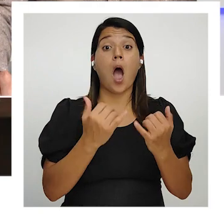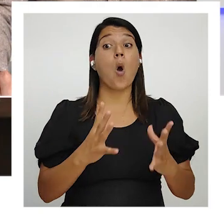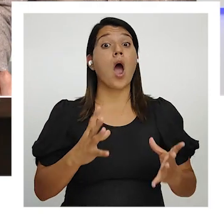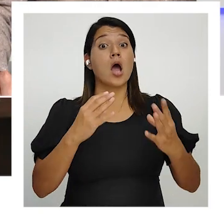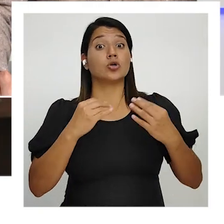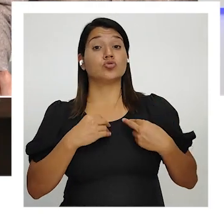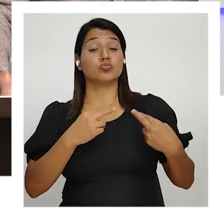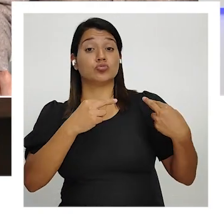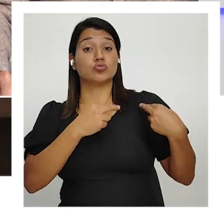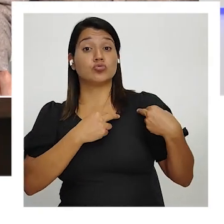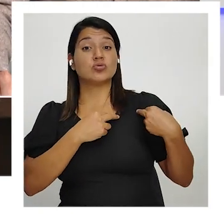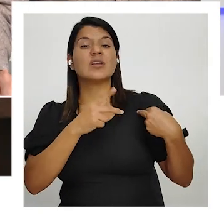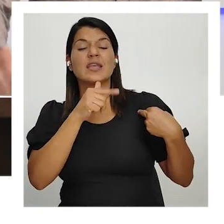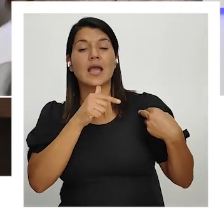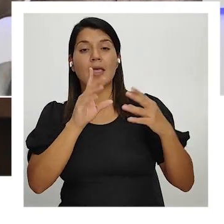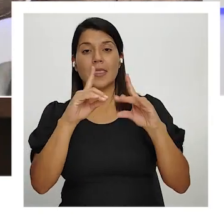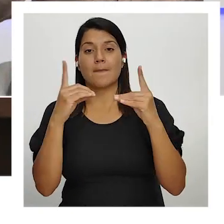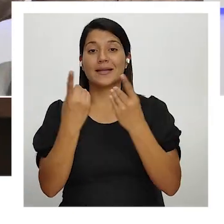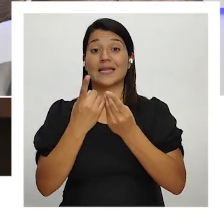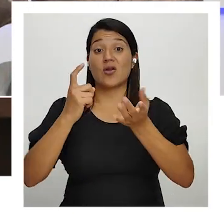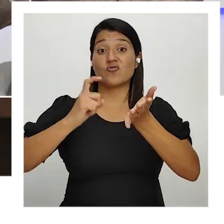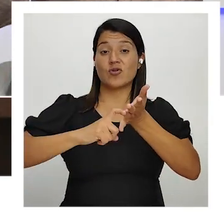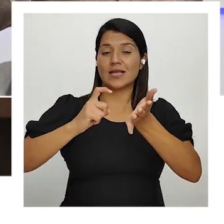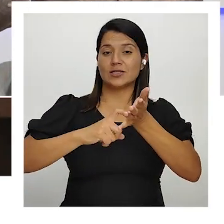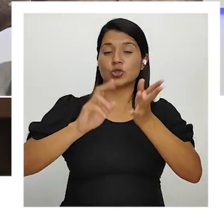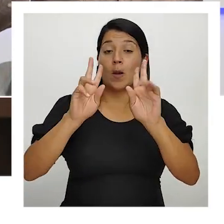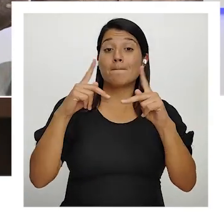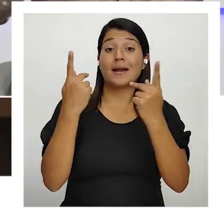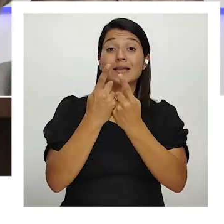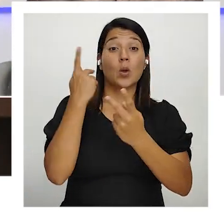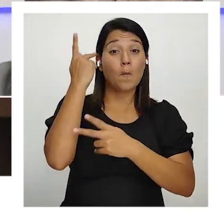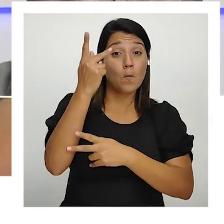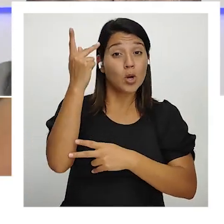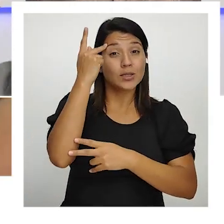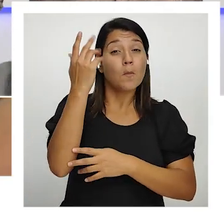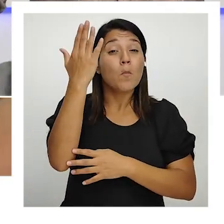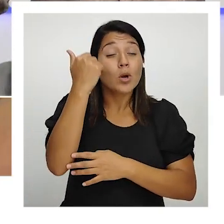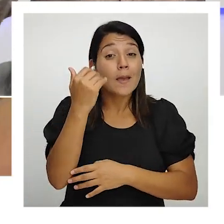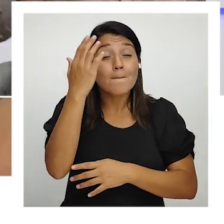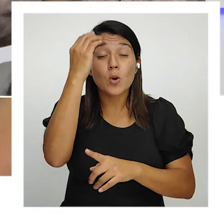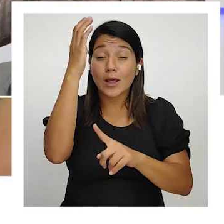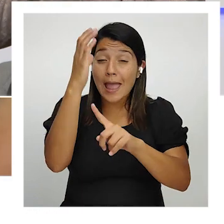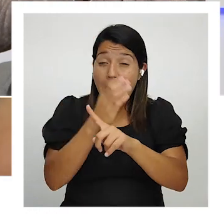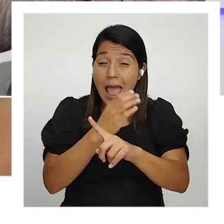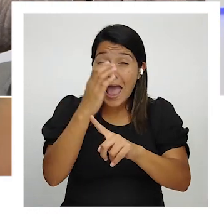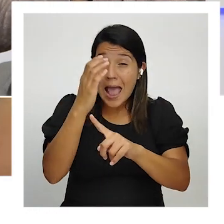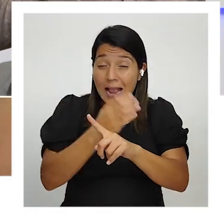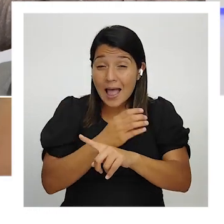Registro de Partidos Políticos, porque cada una de esas 40.000